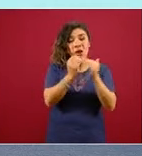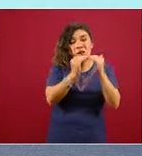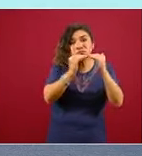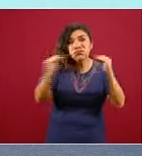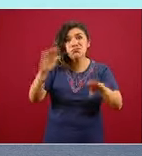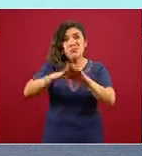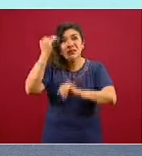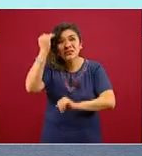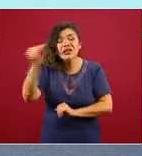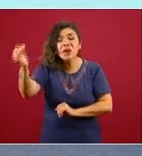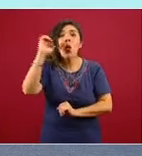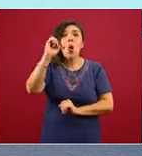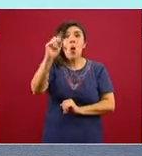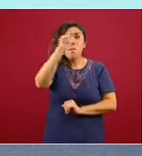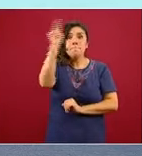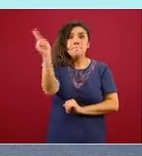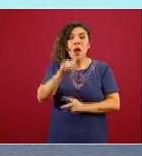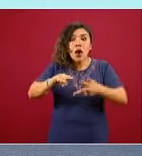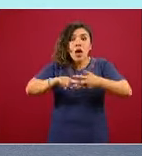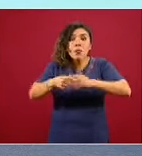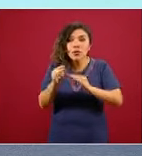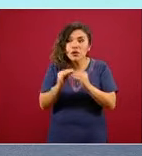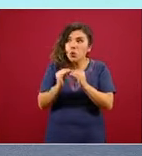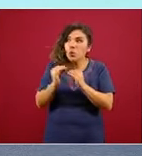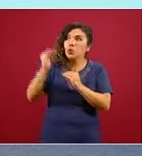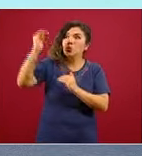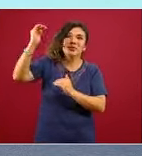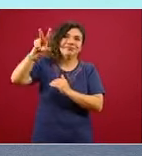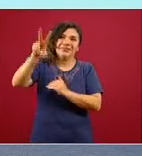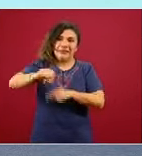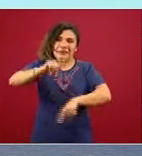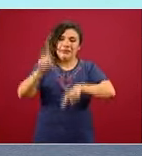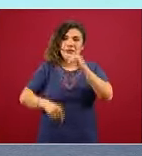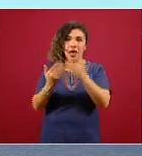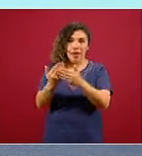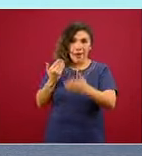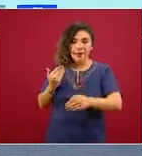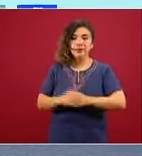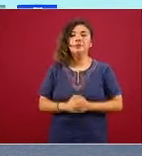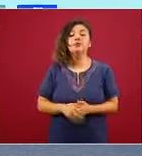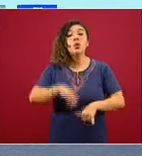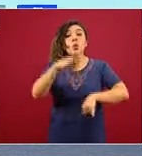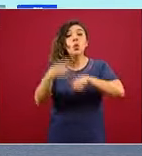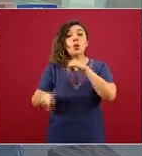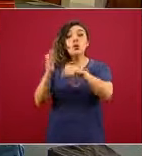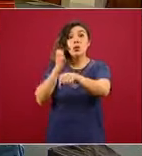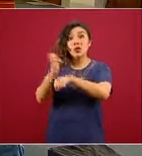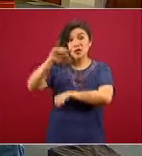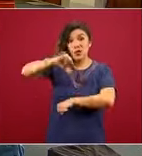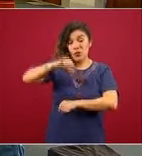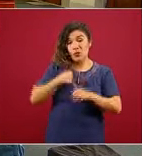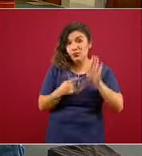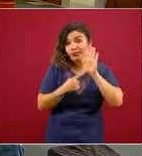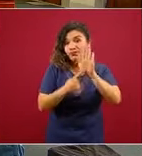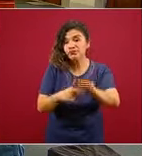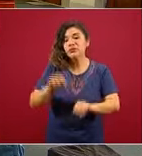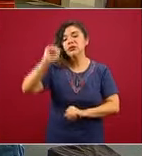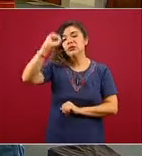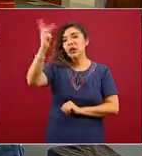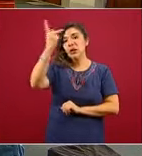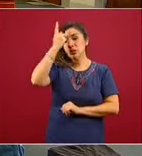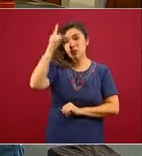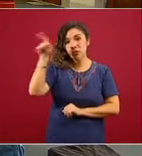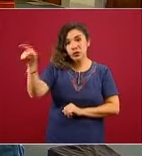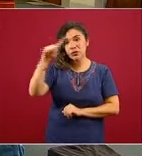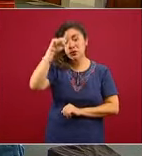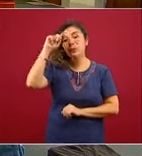o peor aún, inicie con un patrón ascendente. Veamos el último estado de esta noche, San Luis